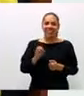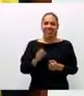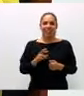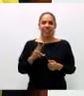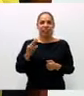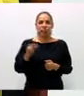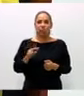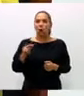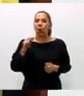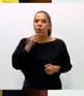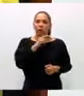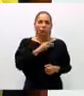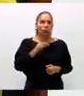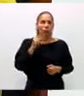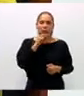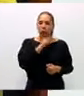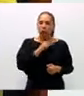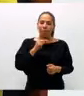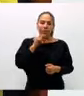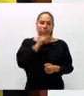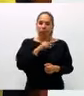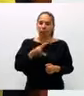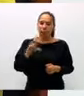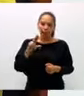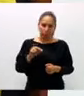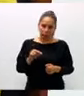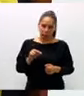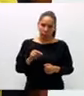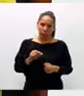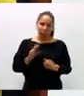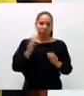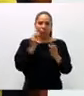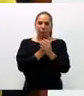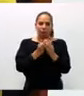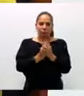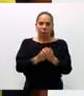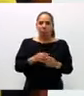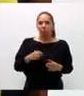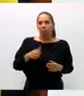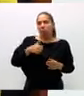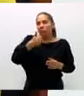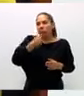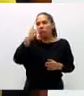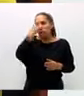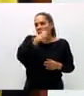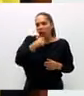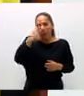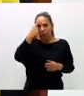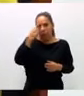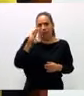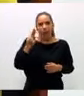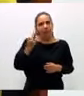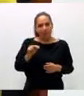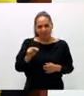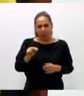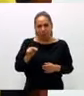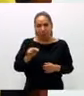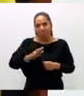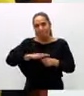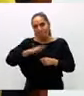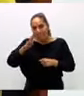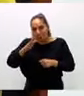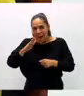formar en un curso de 10 horas o de 6, sino que se requiere un proceso vivencial